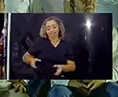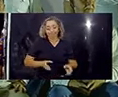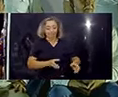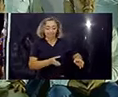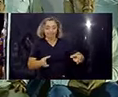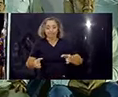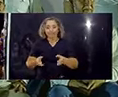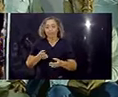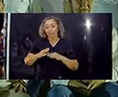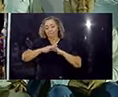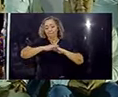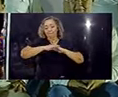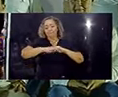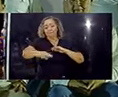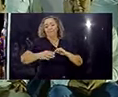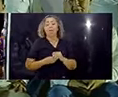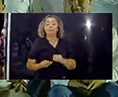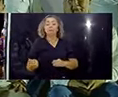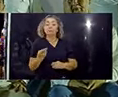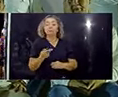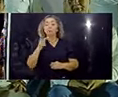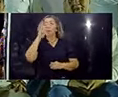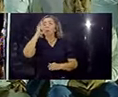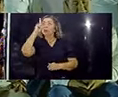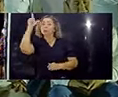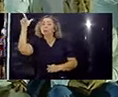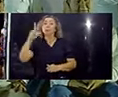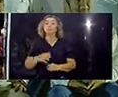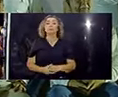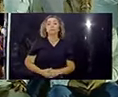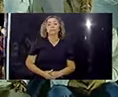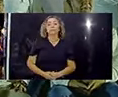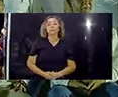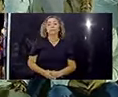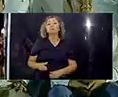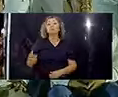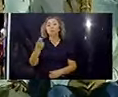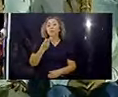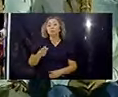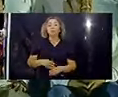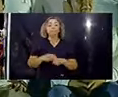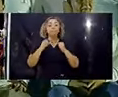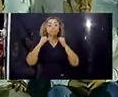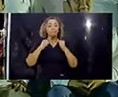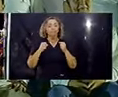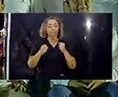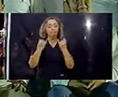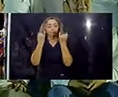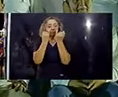calles necesita iluminación sí o no necesita seguridad